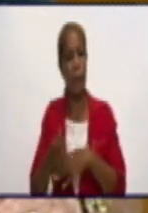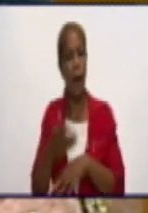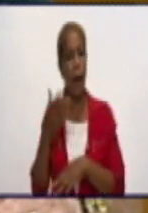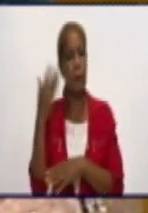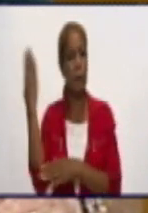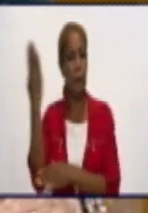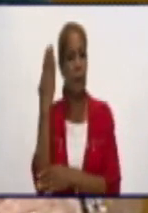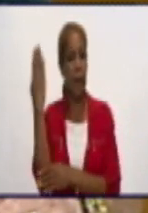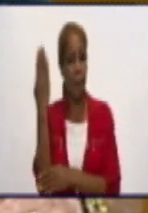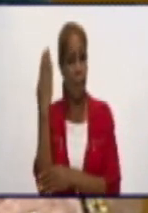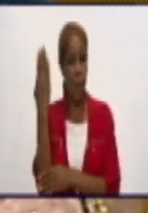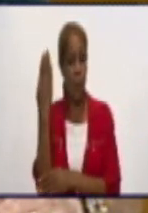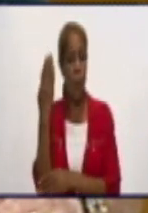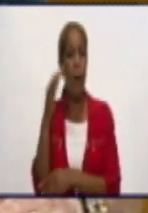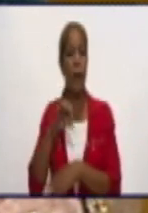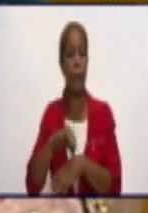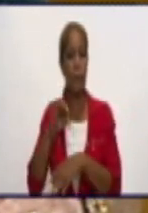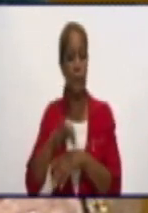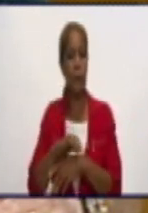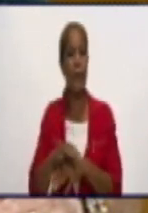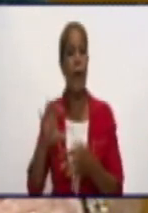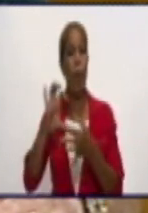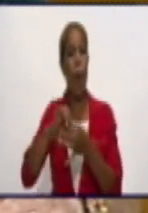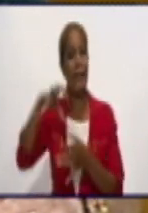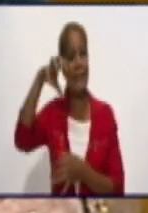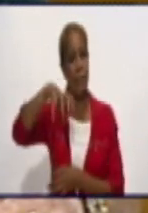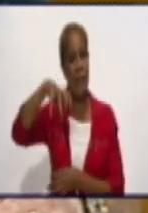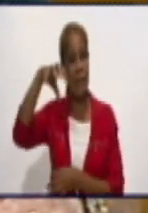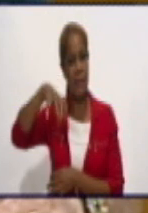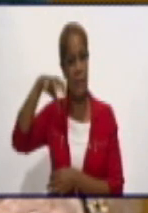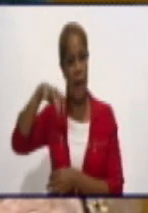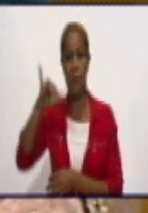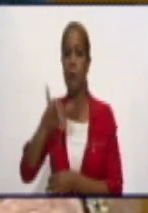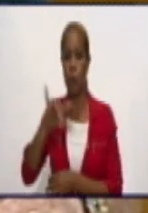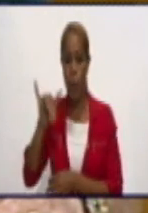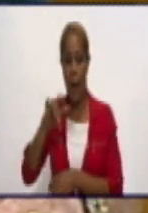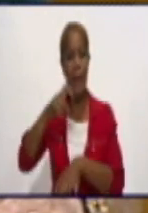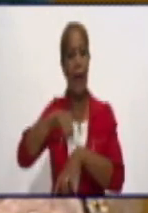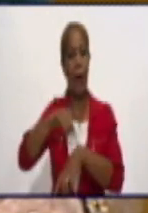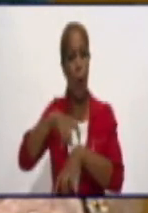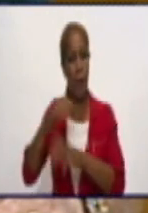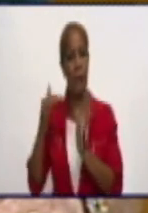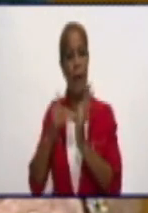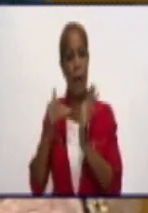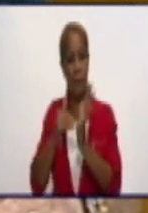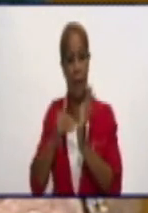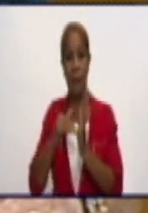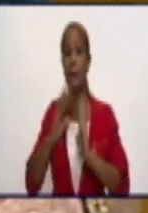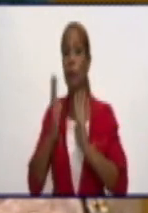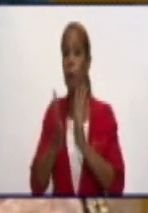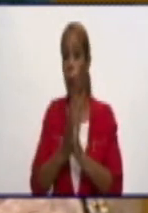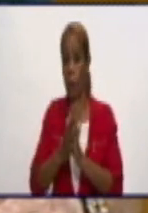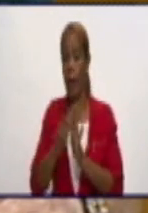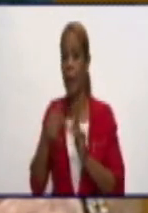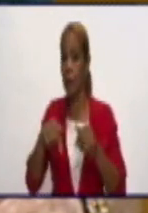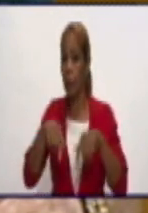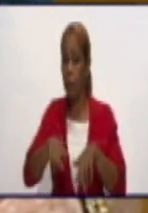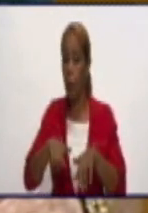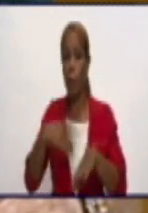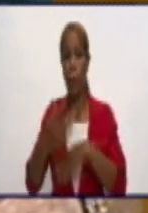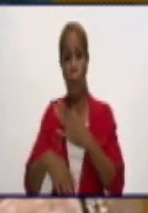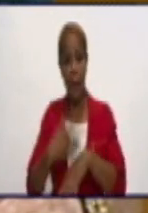bueno, la sujetación Guasimilla, que desde el martes en horas de la tarde también por tormenta, todas estas son asociadas a tormenta.